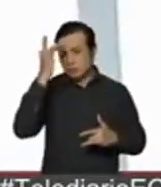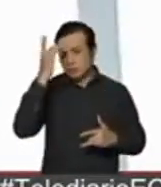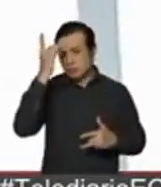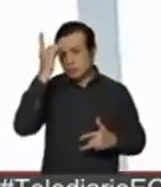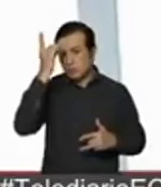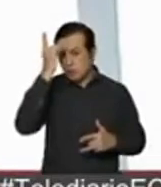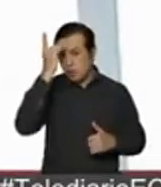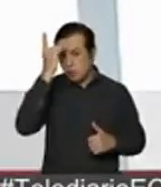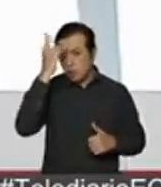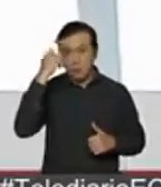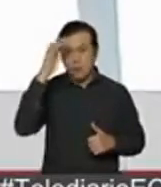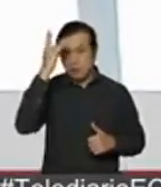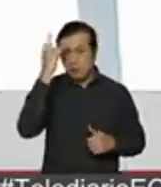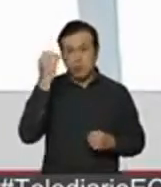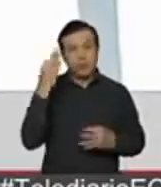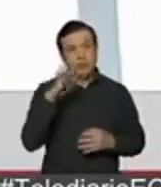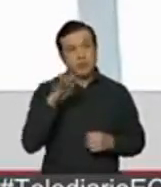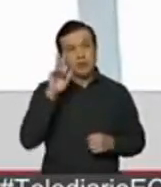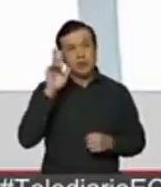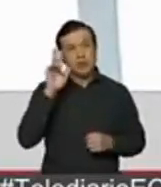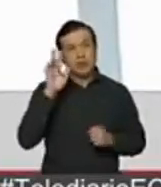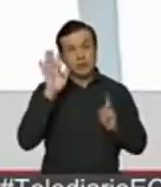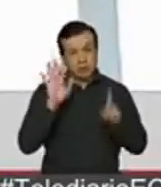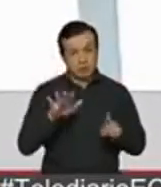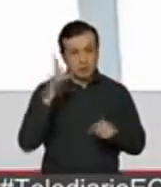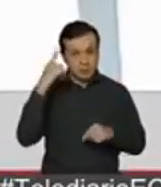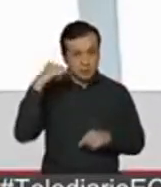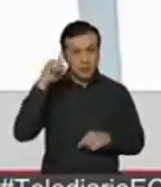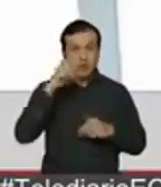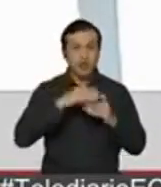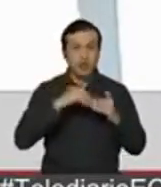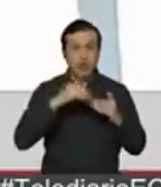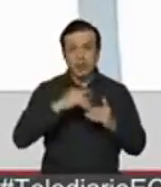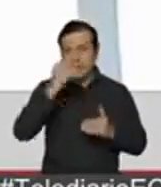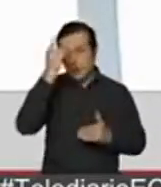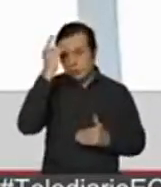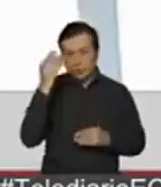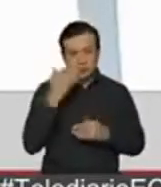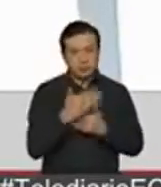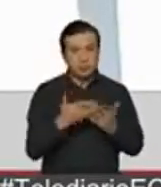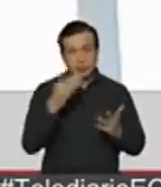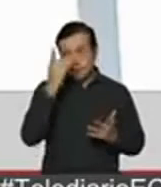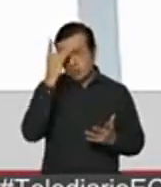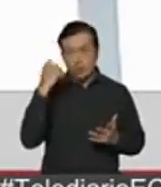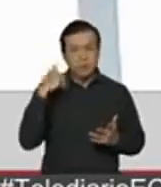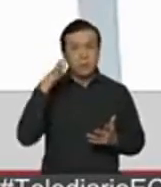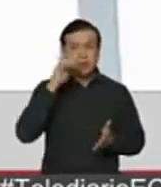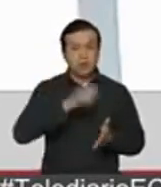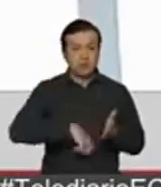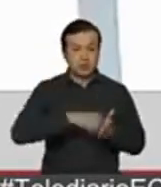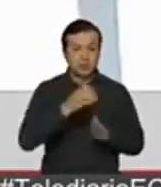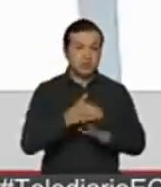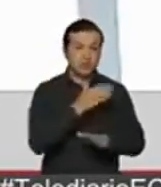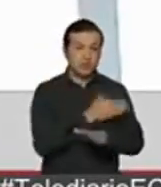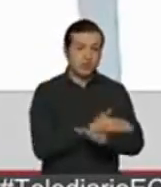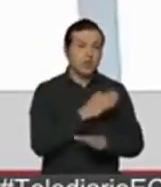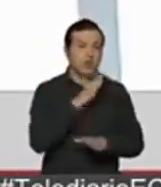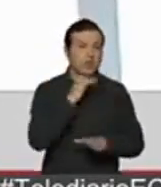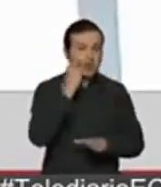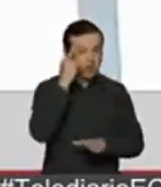Si no me equivoco, la deuda con China está en el orden de los 6.000 millones. Y es una deuda principalmente contratada durante la administración